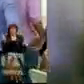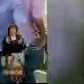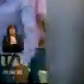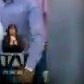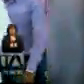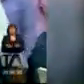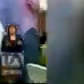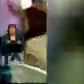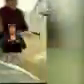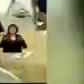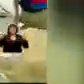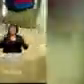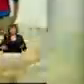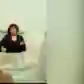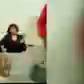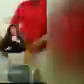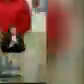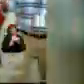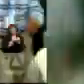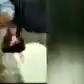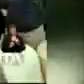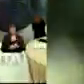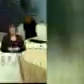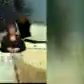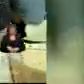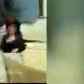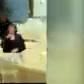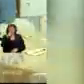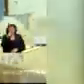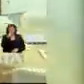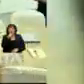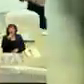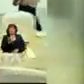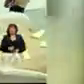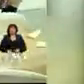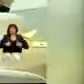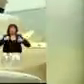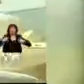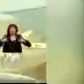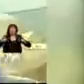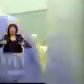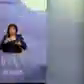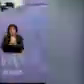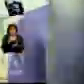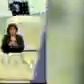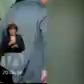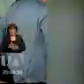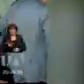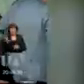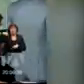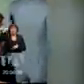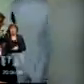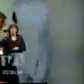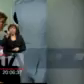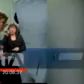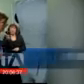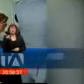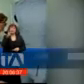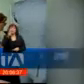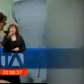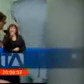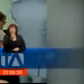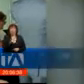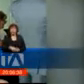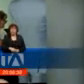también estuvo el apoyo que Nebot recibiría como potencial candidato a las elecciones presidenciales de 2021. Yo creo que ese es el objetivo que